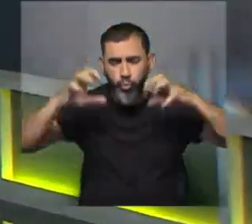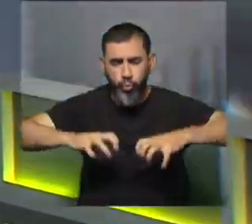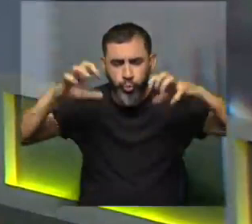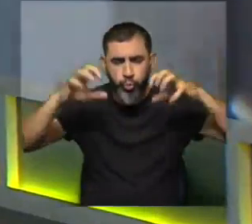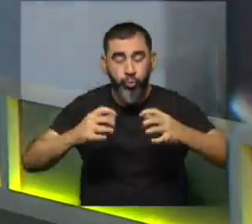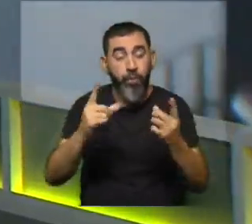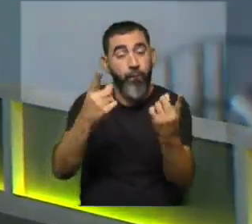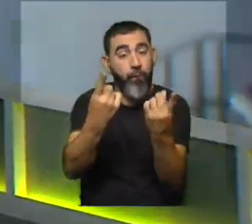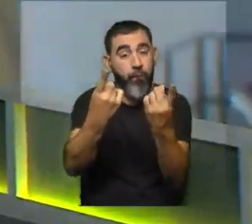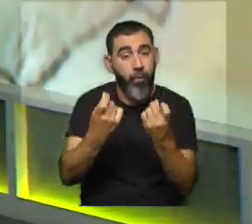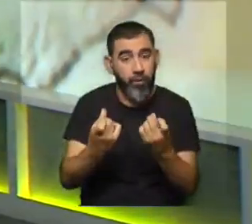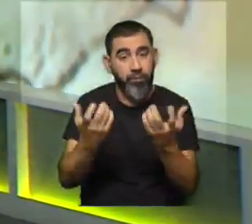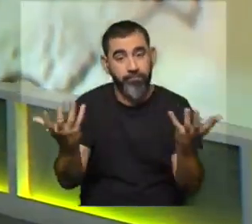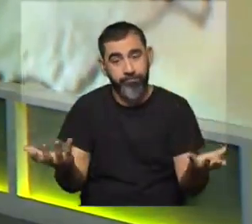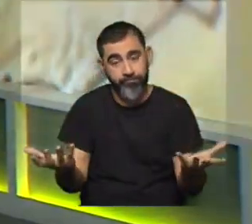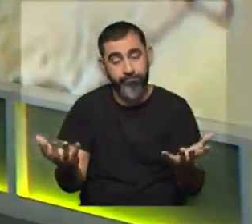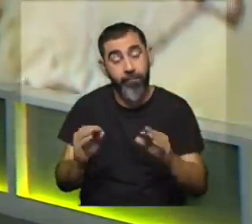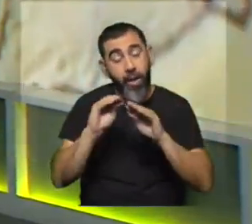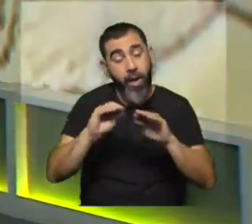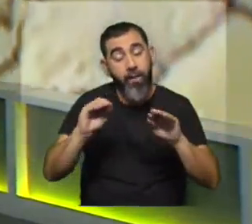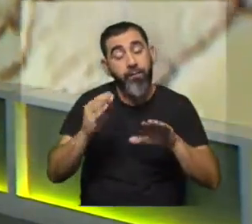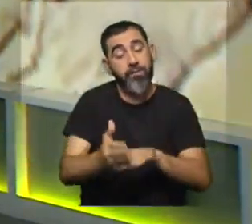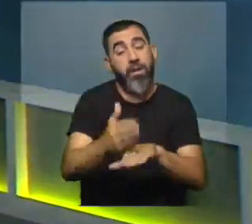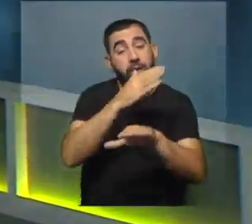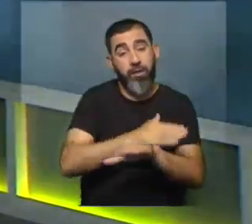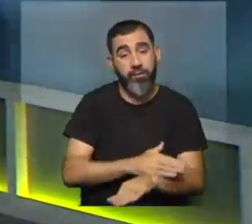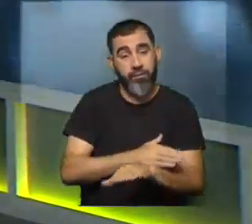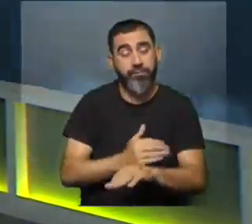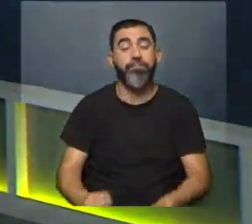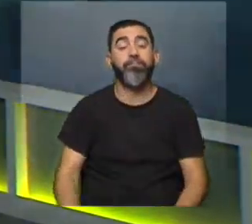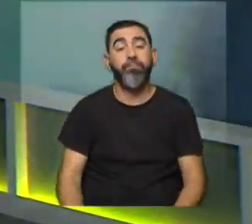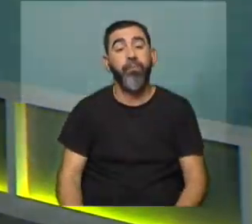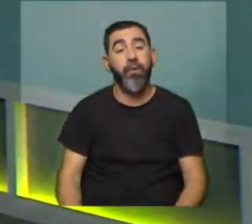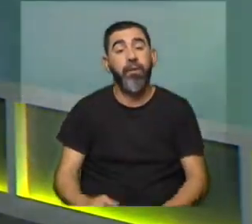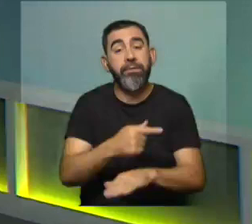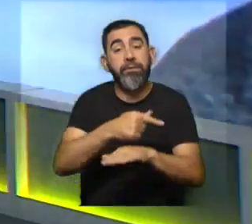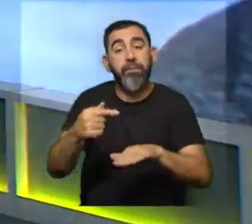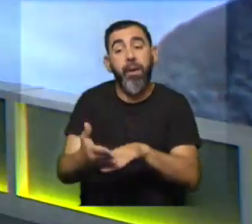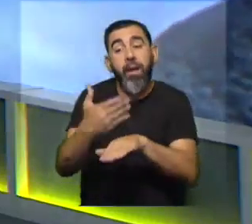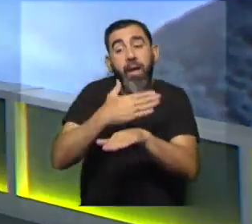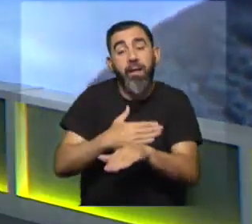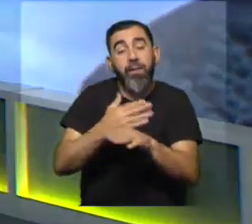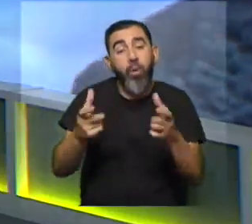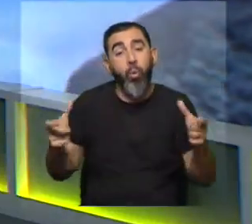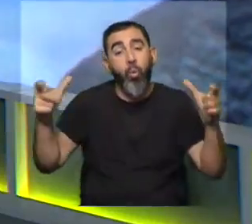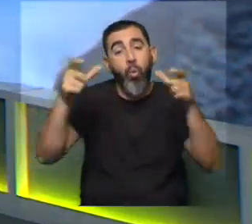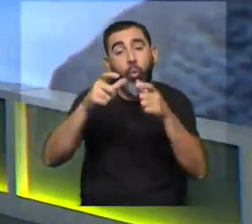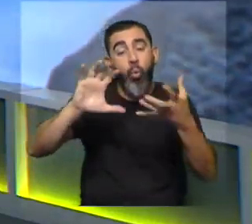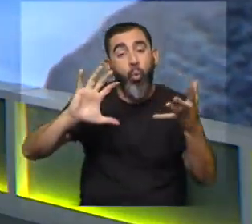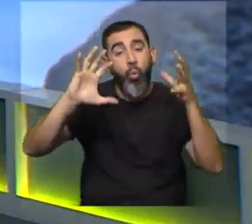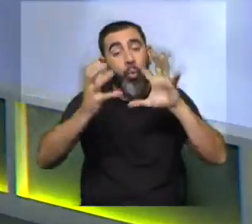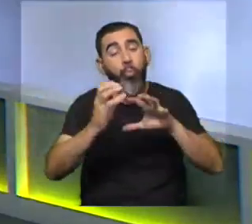más intensas. Crónica anunciada. En las semanas previas a una nueva cumbre climática,